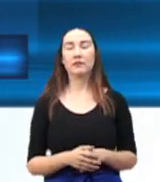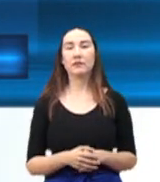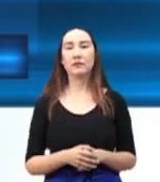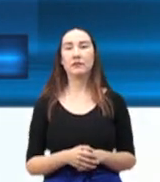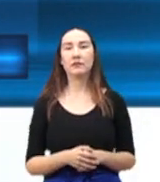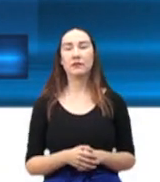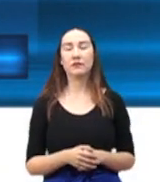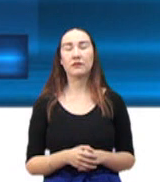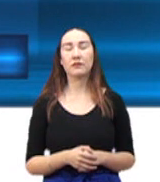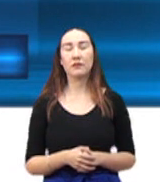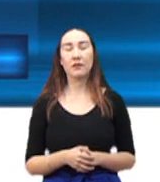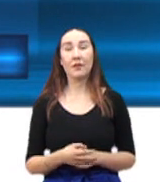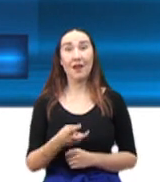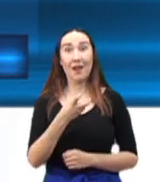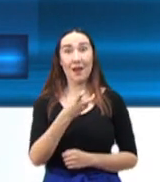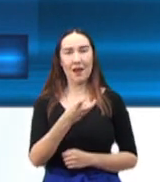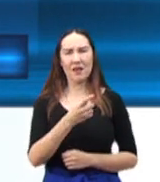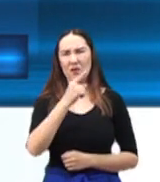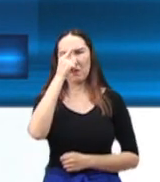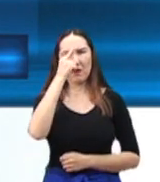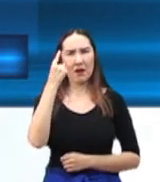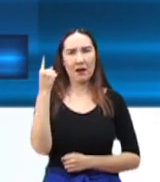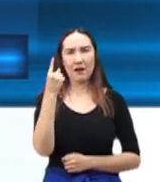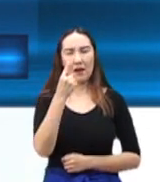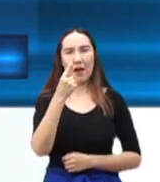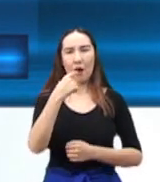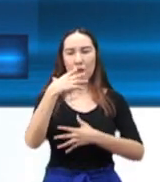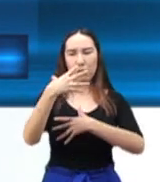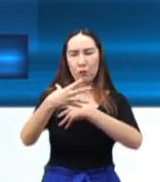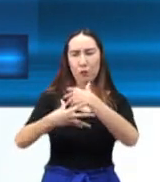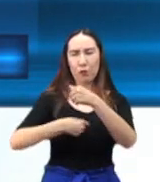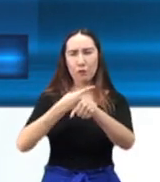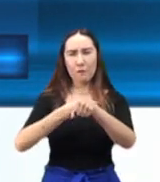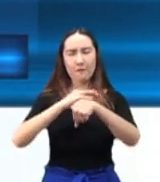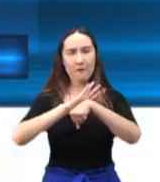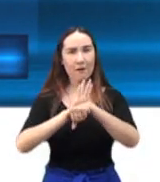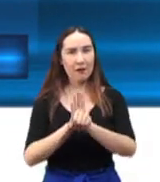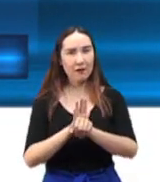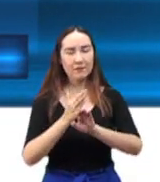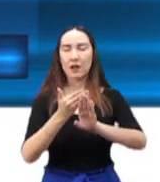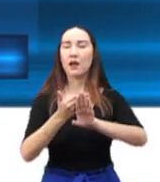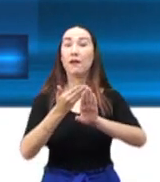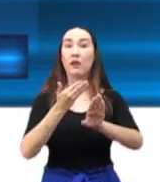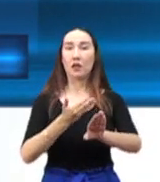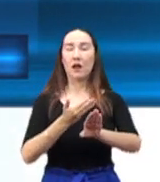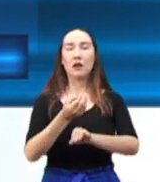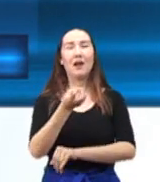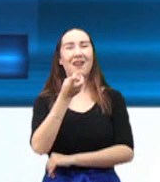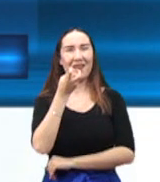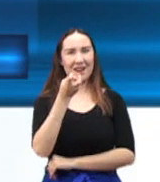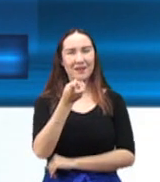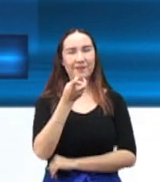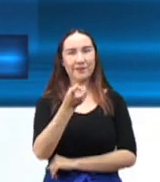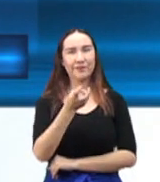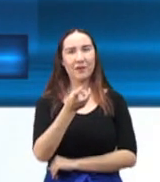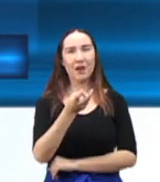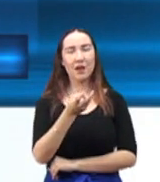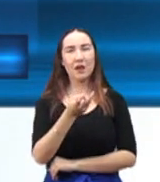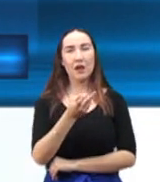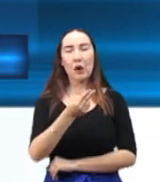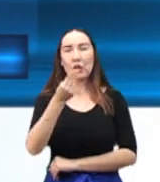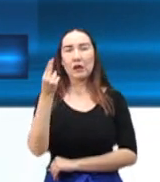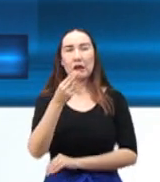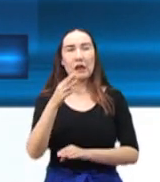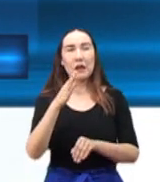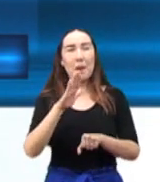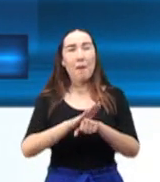evitar la propagación del COVID-19. Entonces, ante esta circunstancia, tuvimos que ponderar la